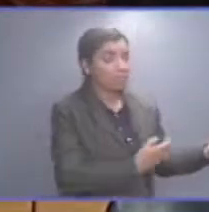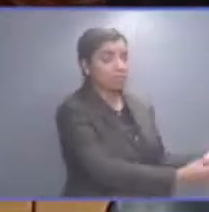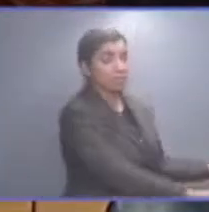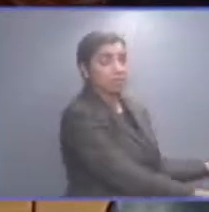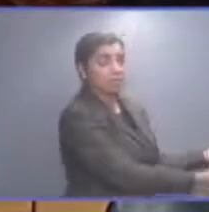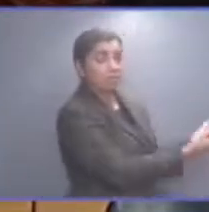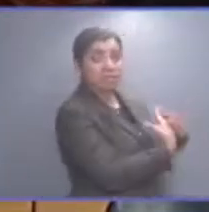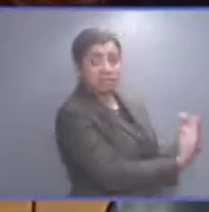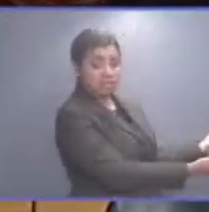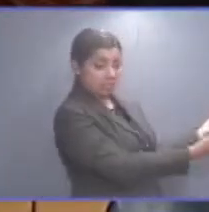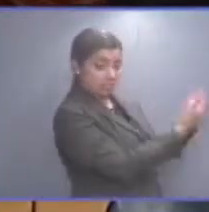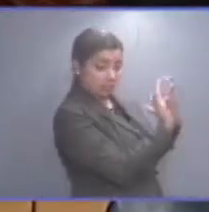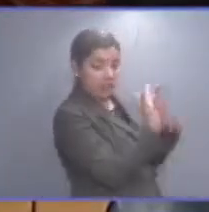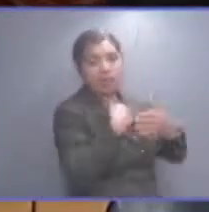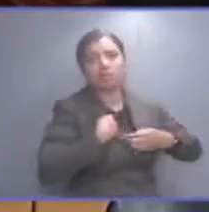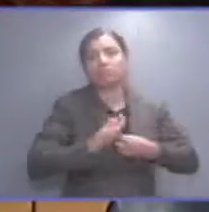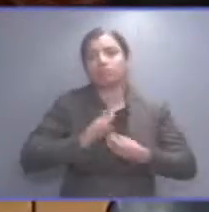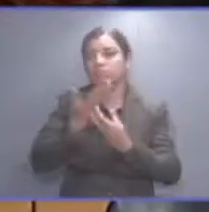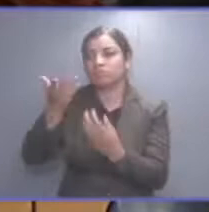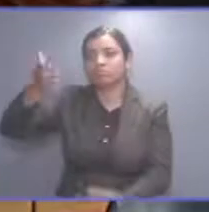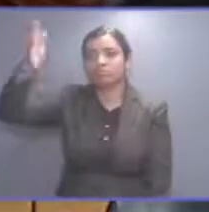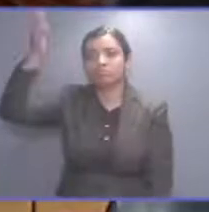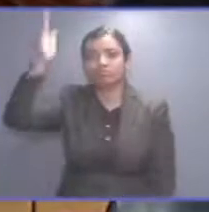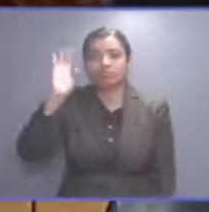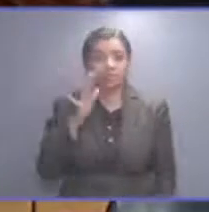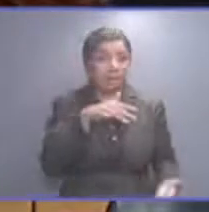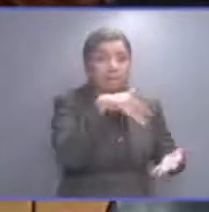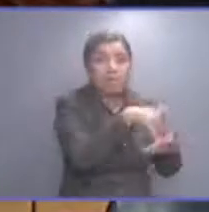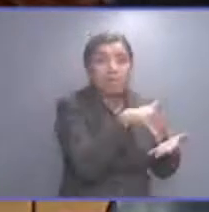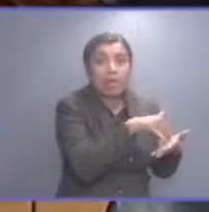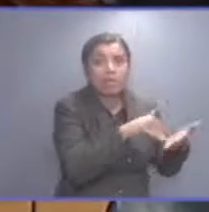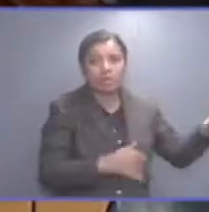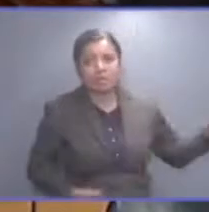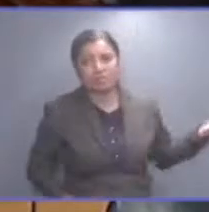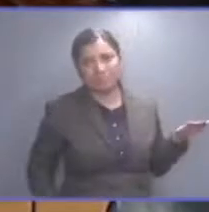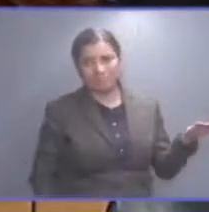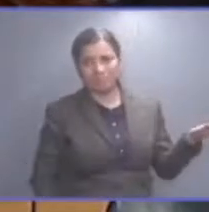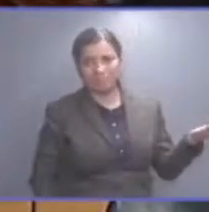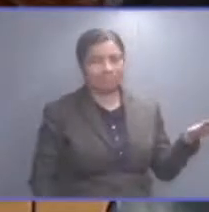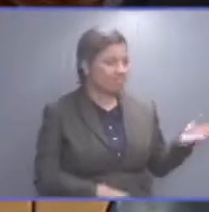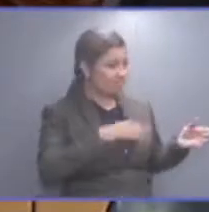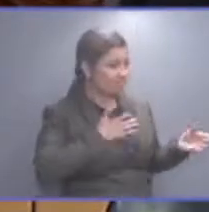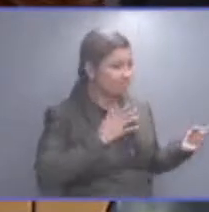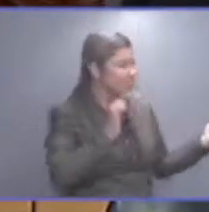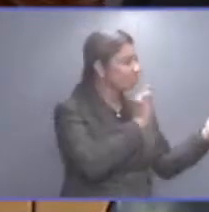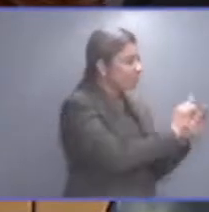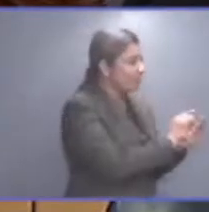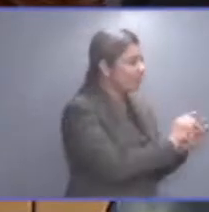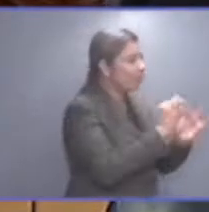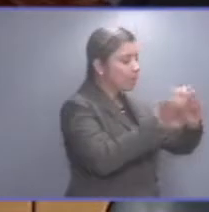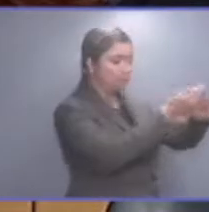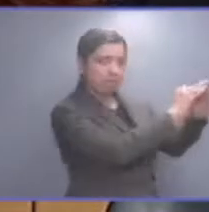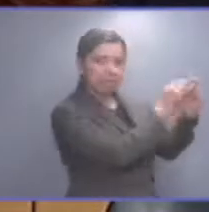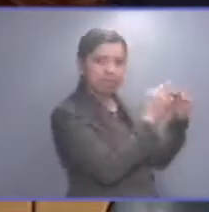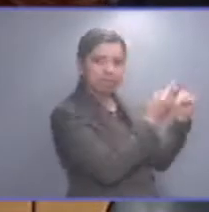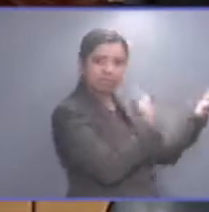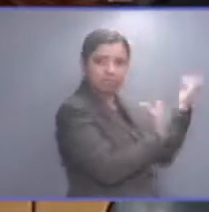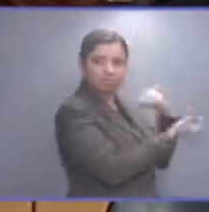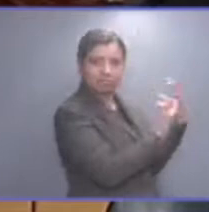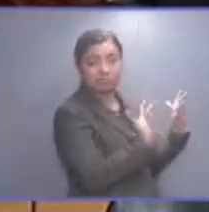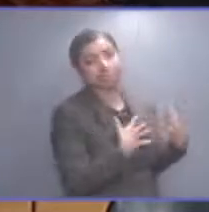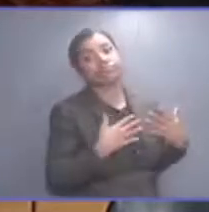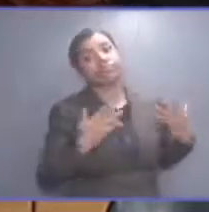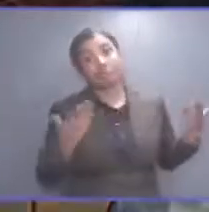transmisores del mensaje de lo que dice el pueblo en los territorios, en las comunidades.